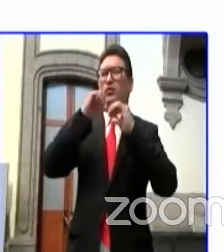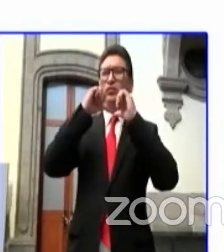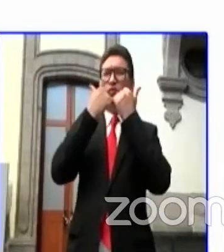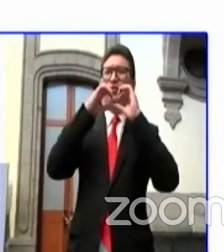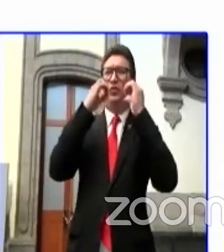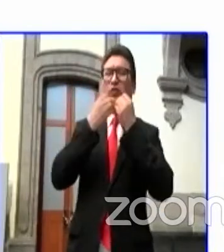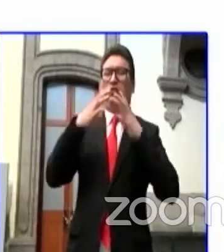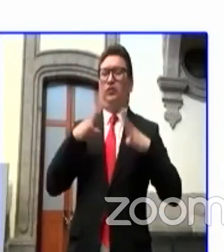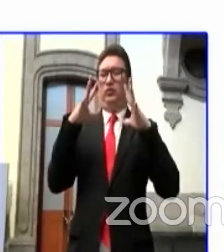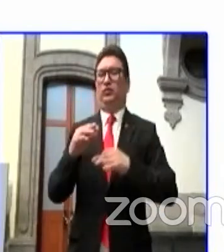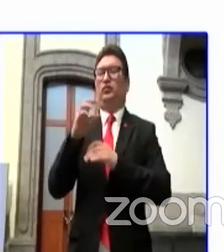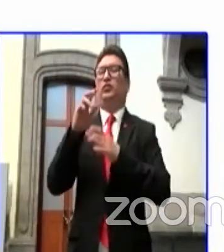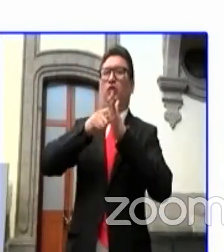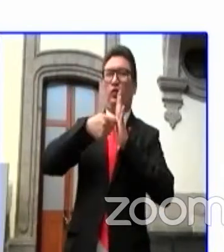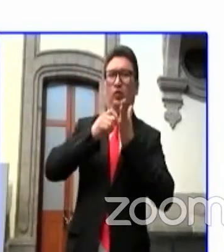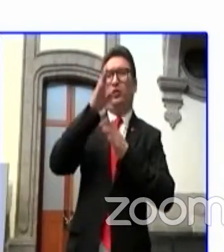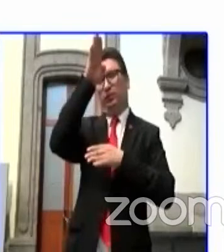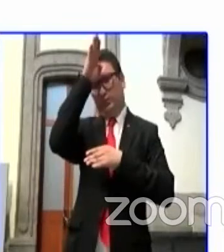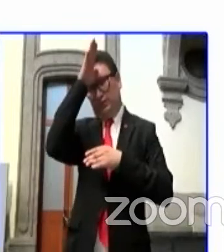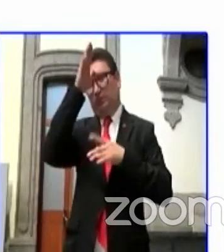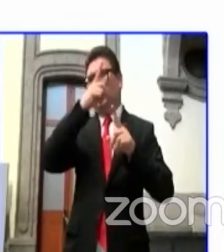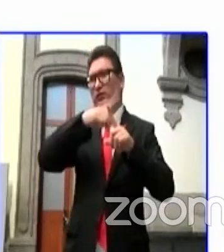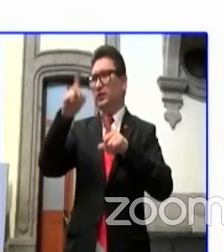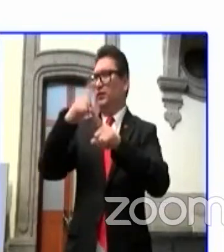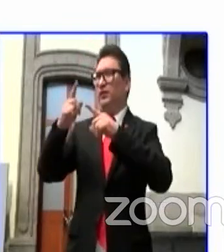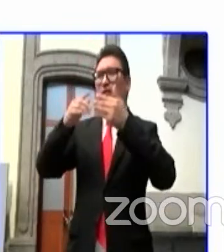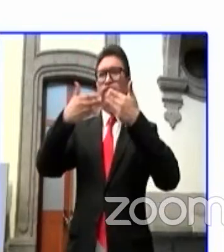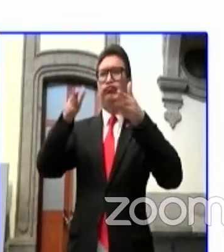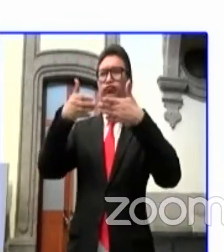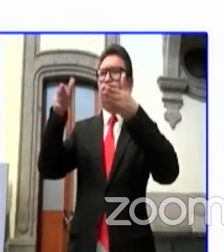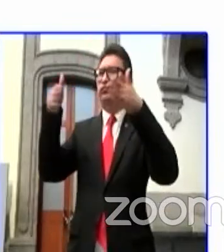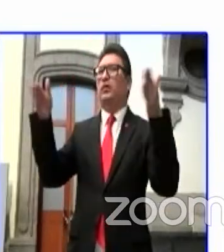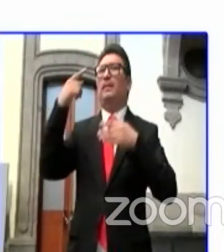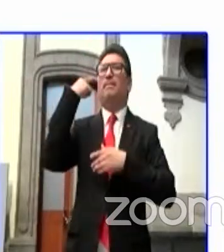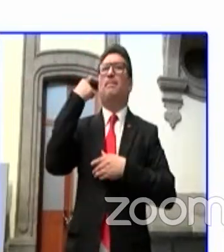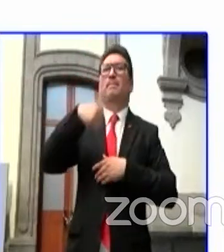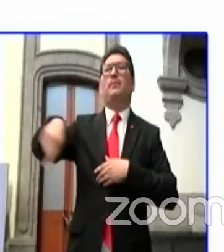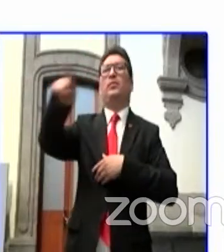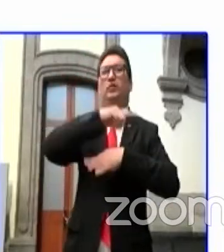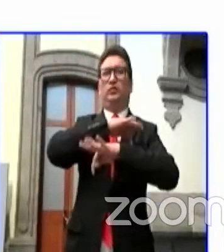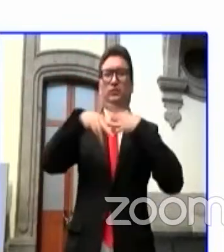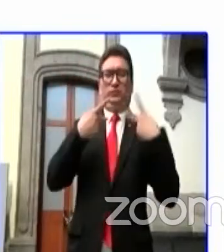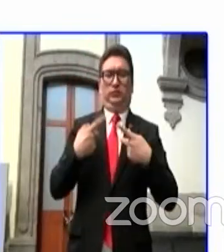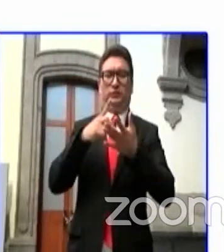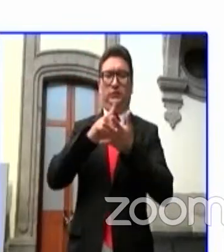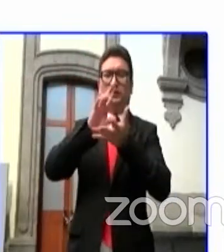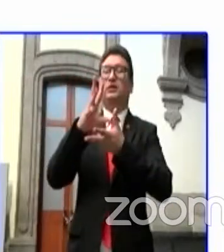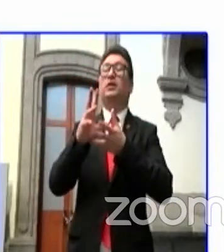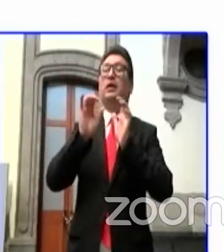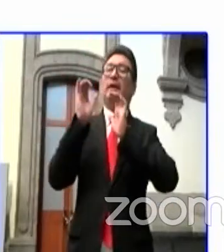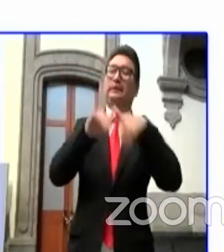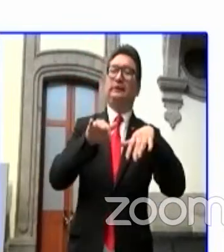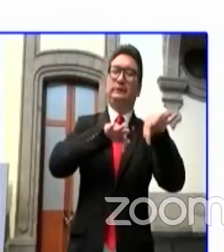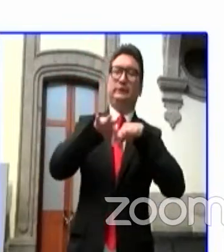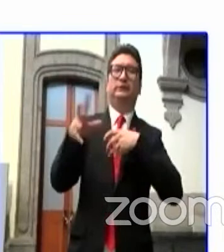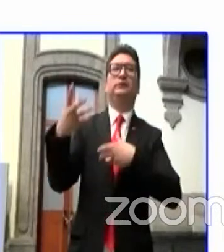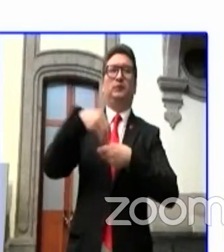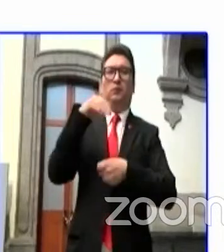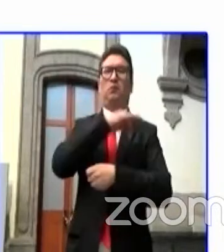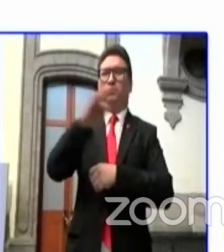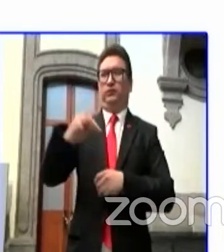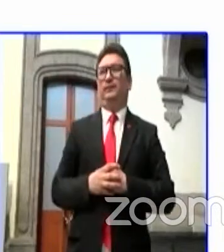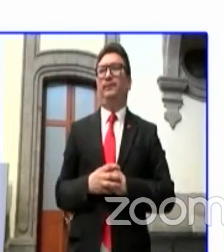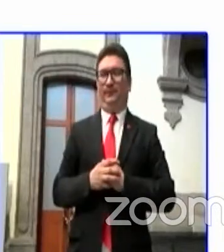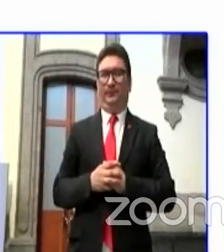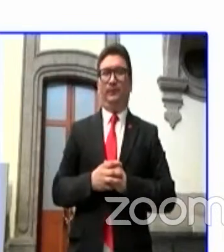Fundación Coppel, como Bimbo, que están abriendo sus puertas para poder llevar una inclusión laboral plena. Y por